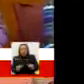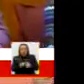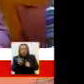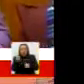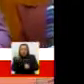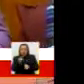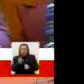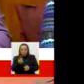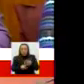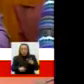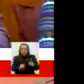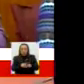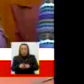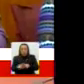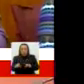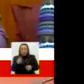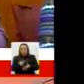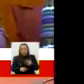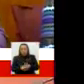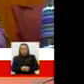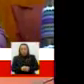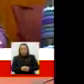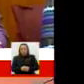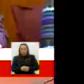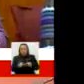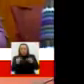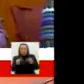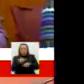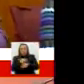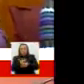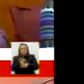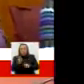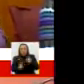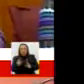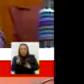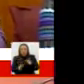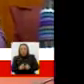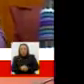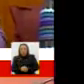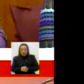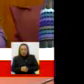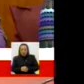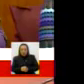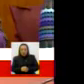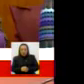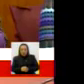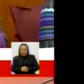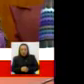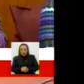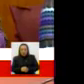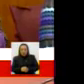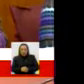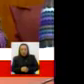virtualidad, sino hacer que una pequeña porción de aquellas personas que, con las cuales